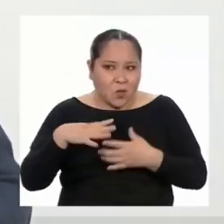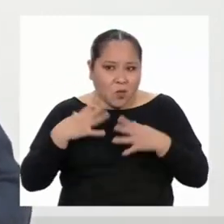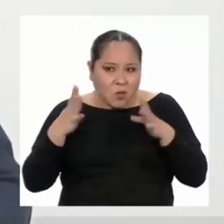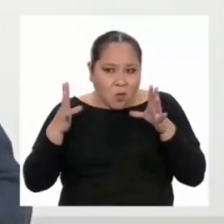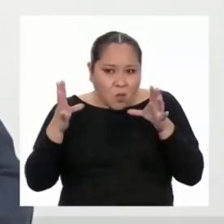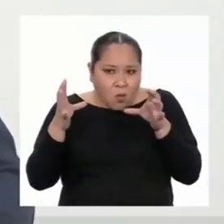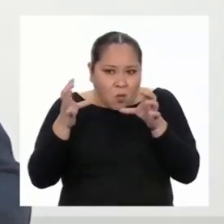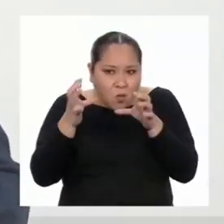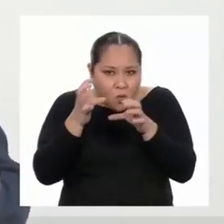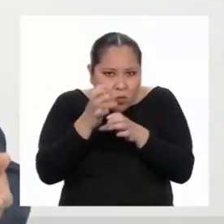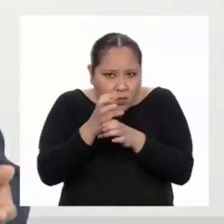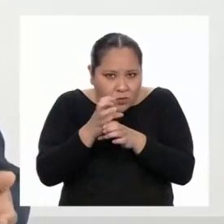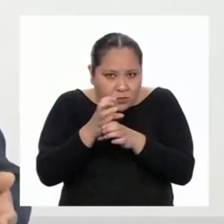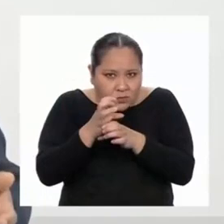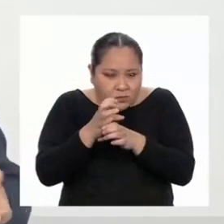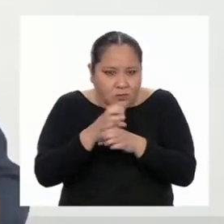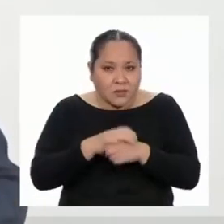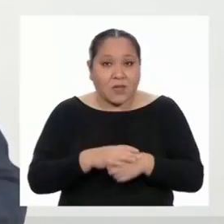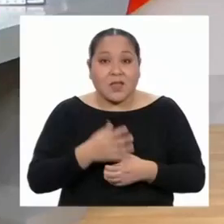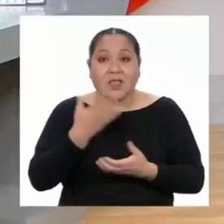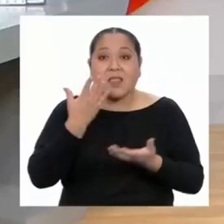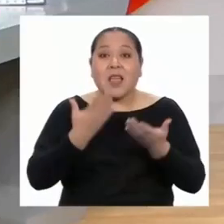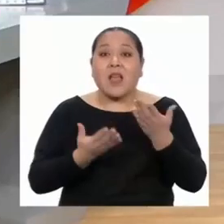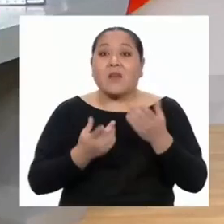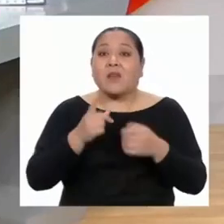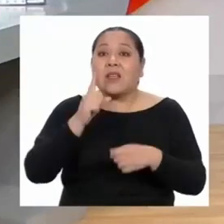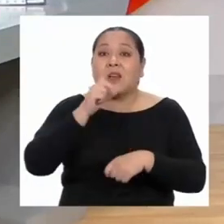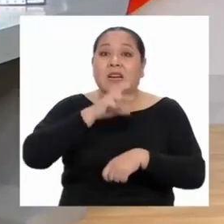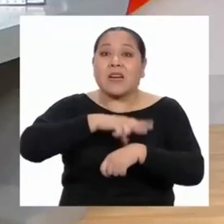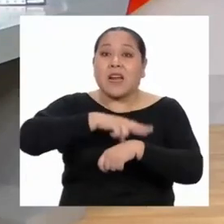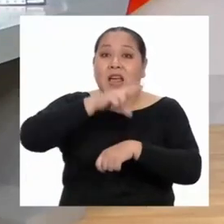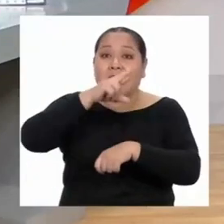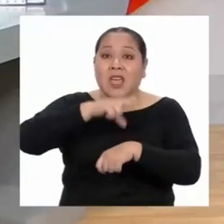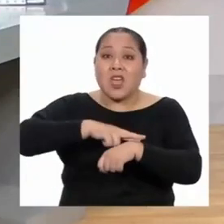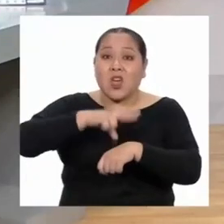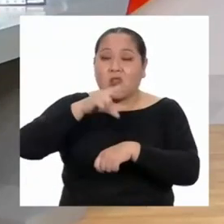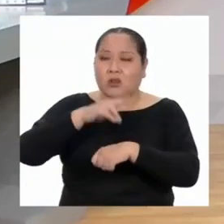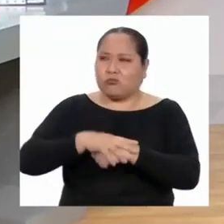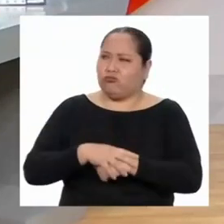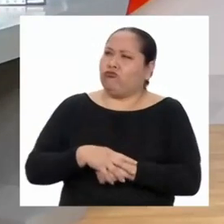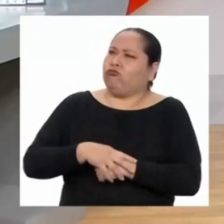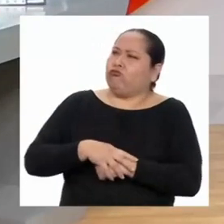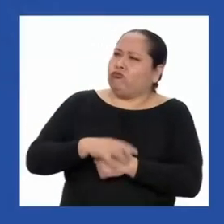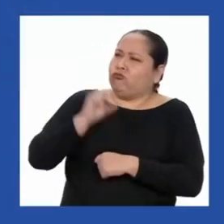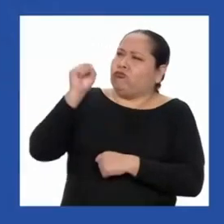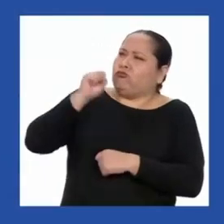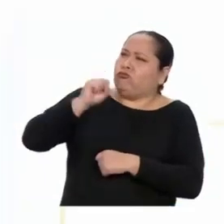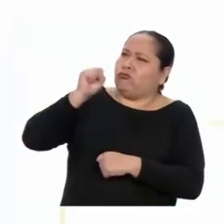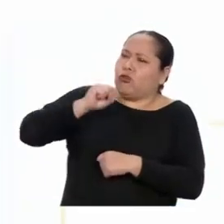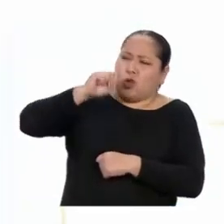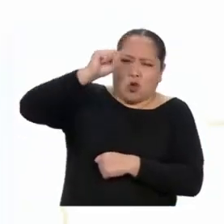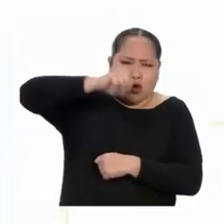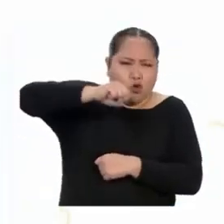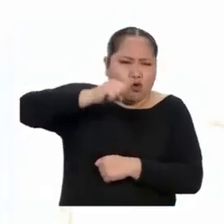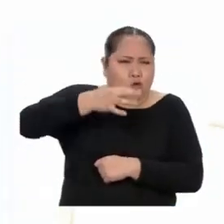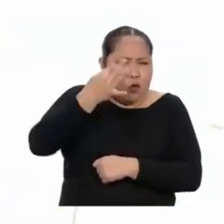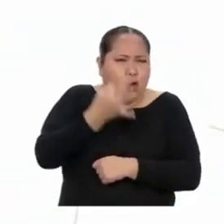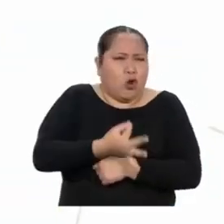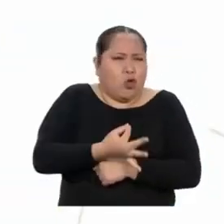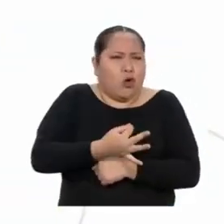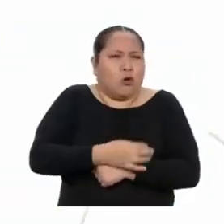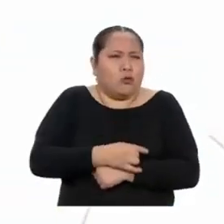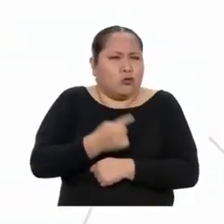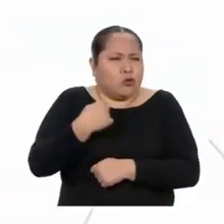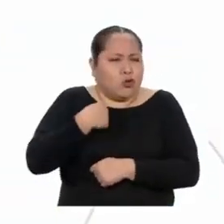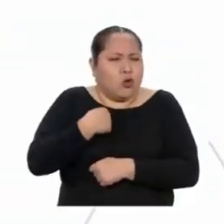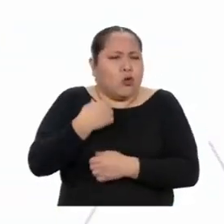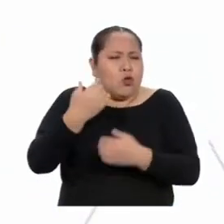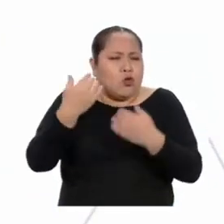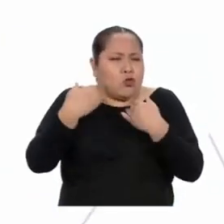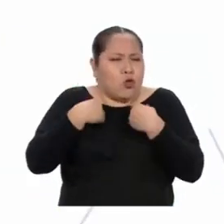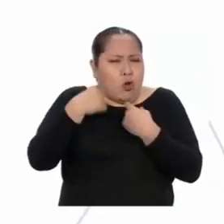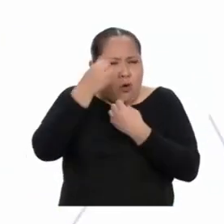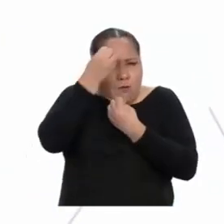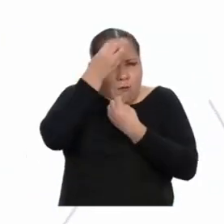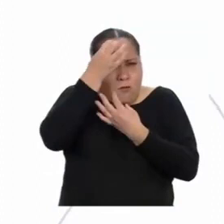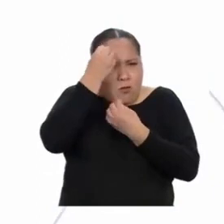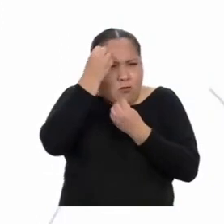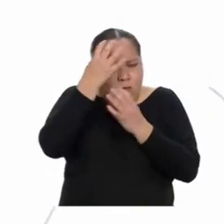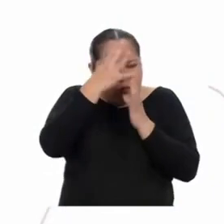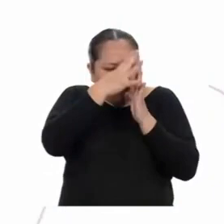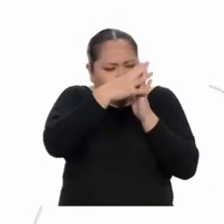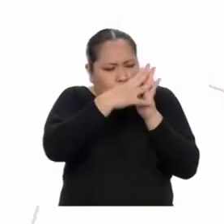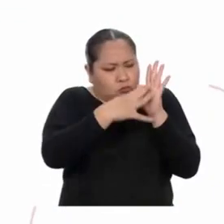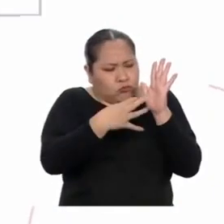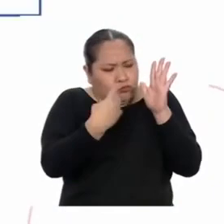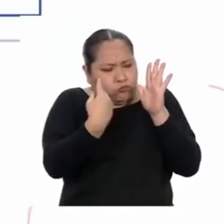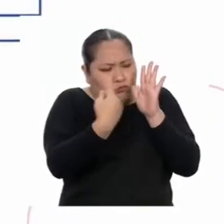universo. Tal vez por regiones. ¡Qué buen aporte! ¡Claro! Justo tengo información a la mano